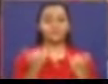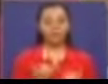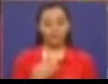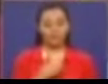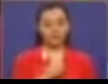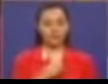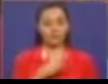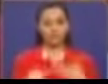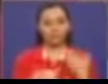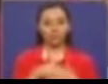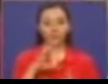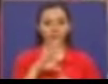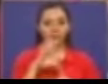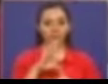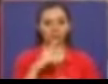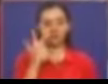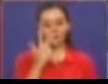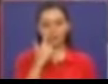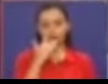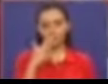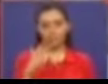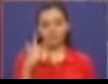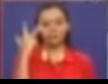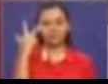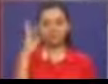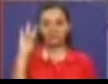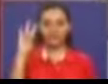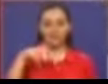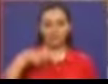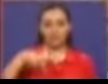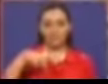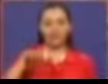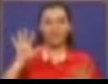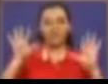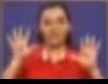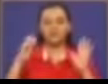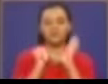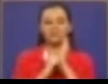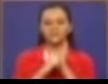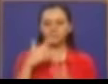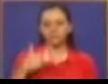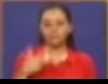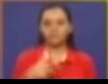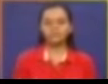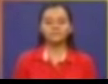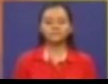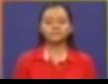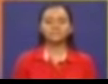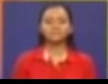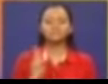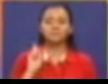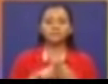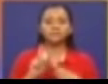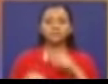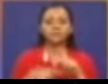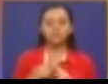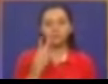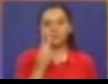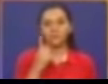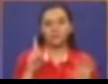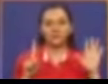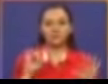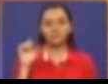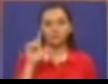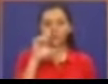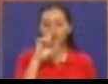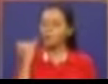seguimos con las 20 medallas. 3 de oro, 7 de plata, 10 de bronce. ¿Cuánto falta? ¿Hasta qué fecha los Juegos? Hasta el 26 de julio, presidente.